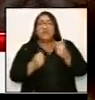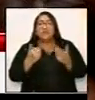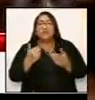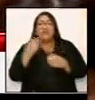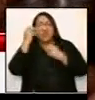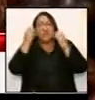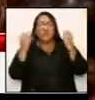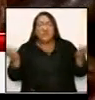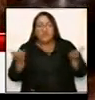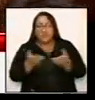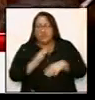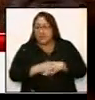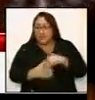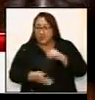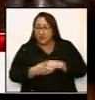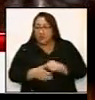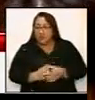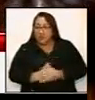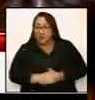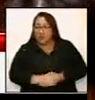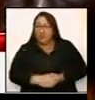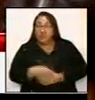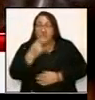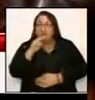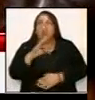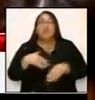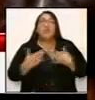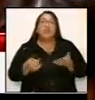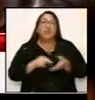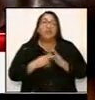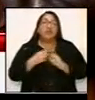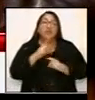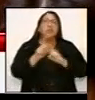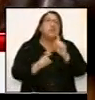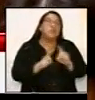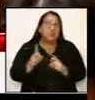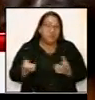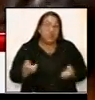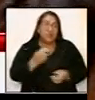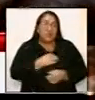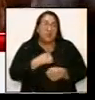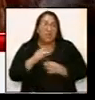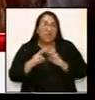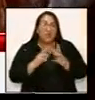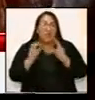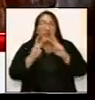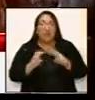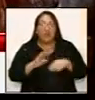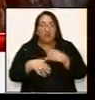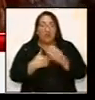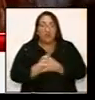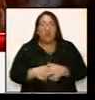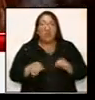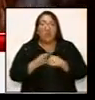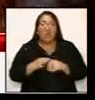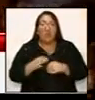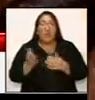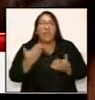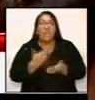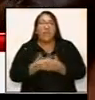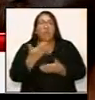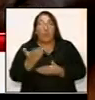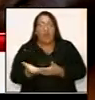alcances de este tratado, para ver de qué manera podríamos sugerirle a Relaciones Exteriores que evalúe la posibilidad de proponer un